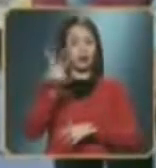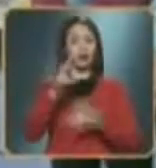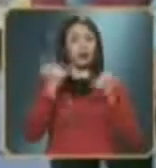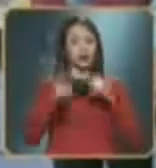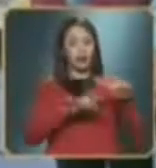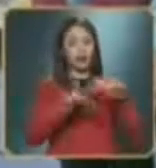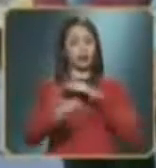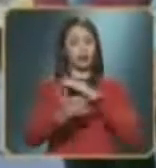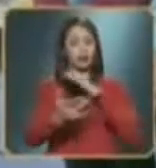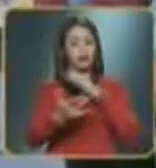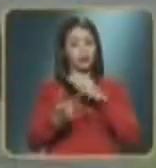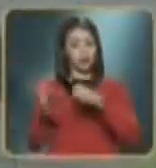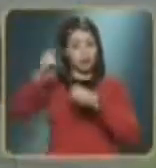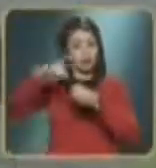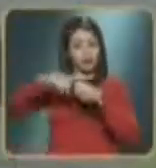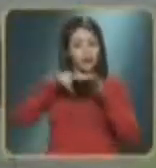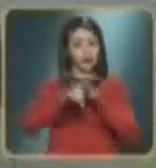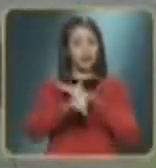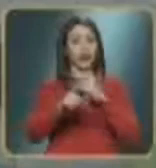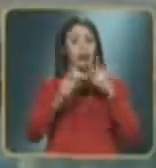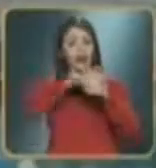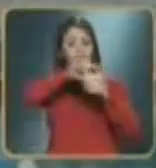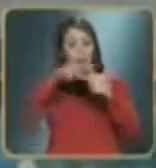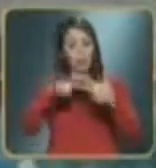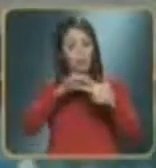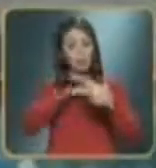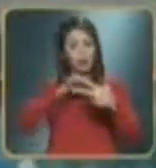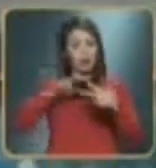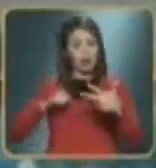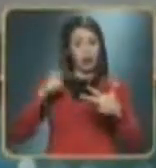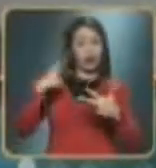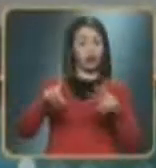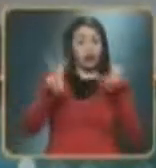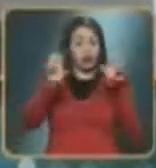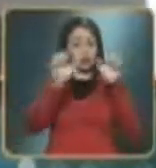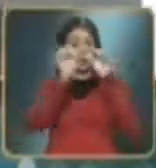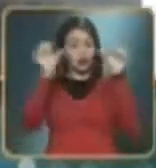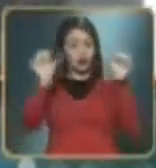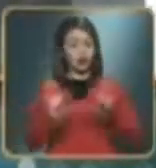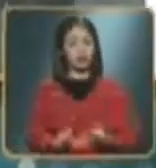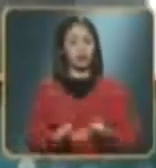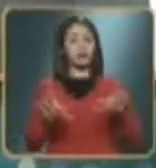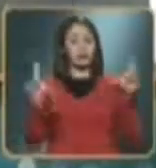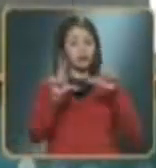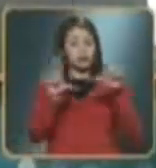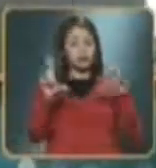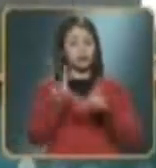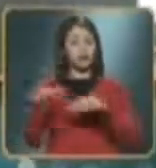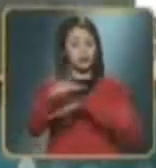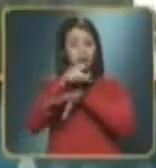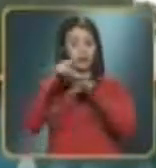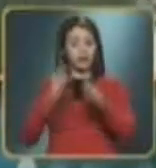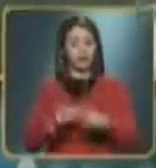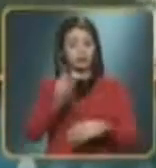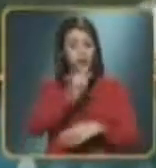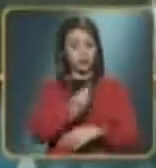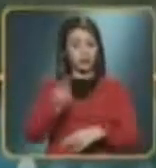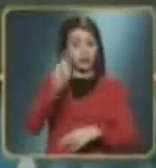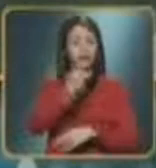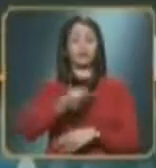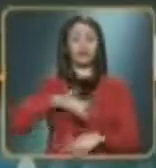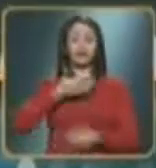con la tecnología incorporada entre los tres canales privados que están incluidos en el nuevo sistema de televisión adoptado por el estado se encuentra